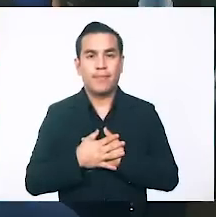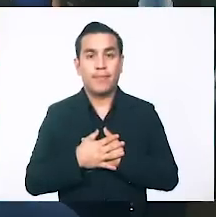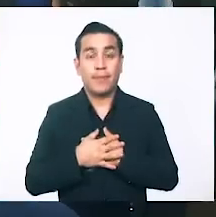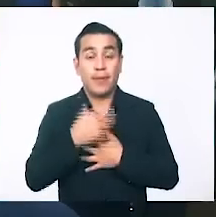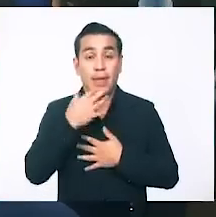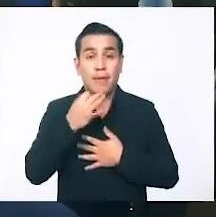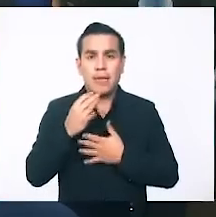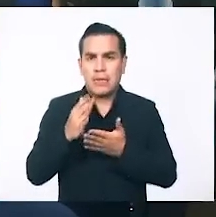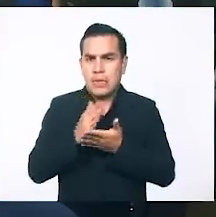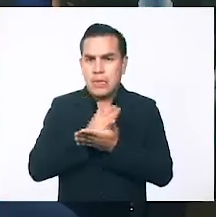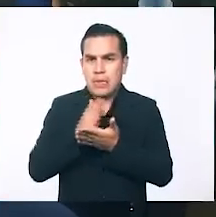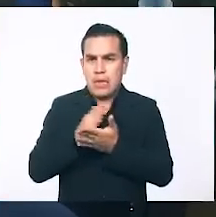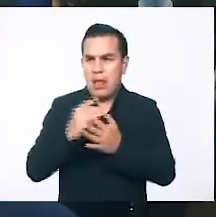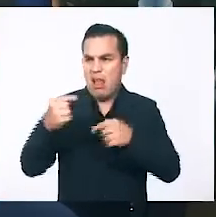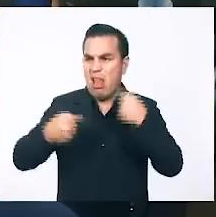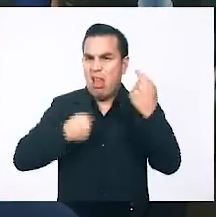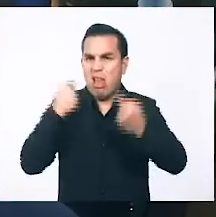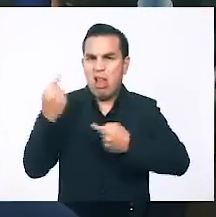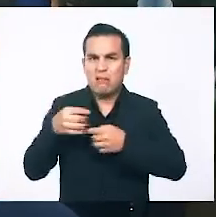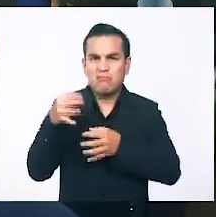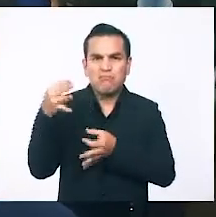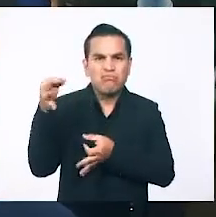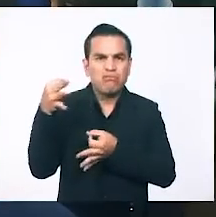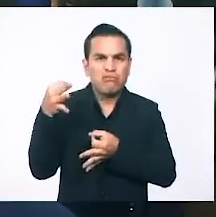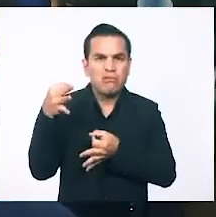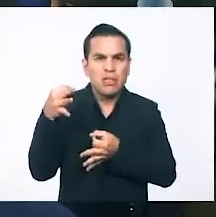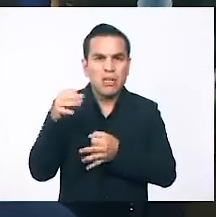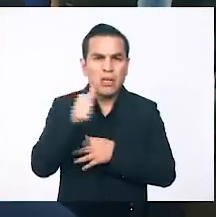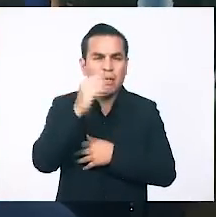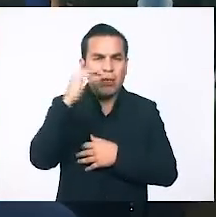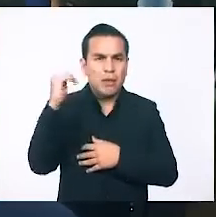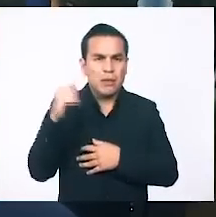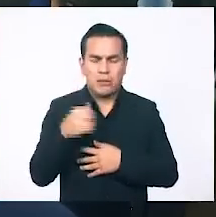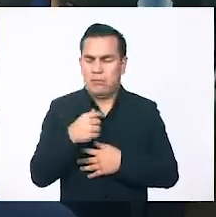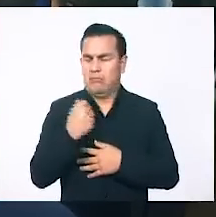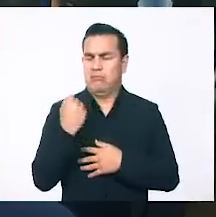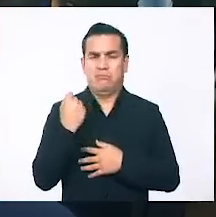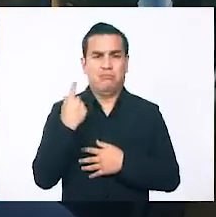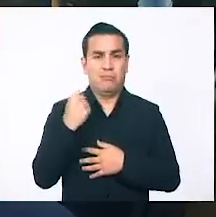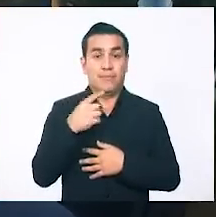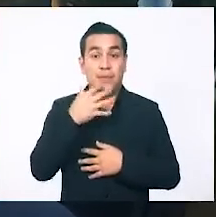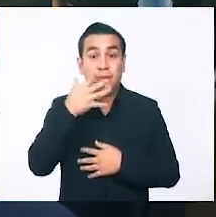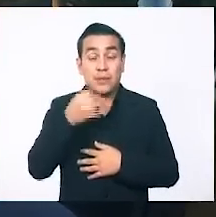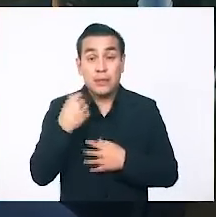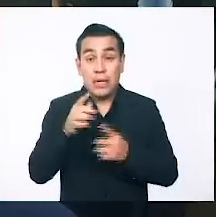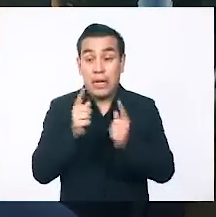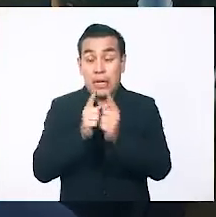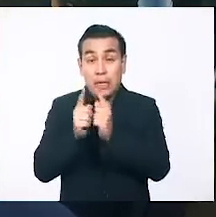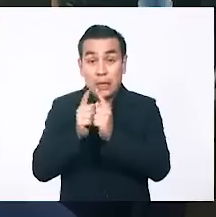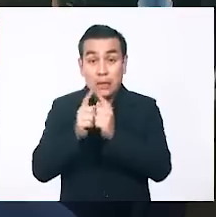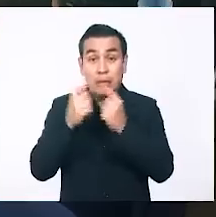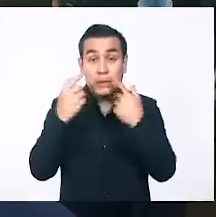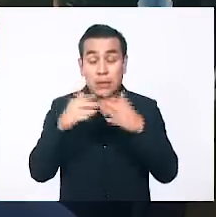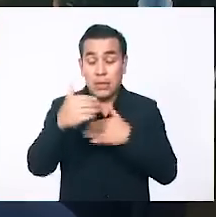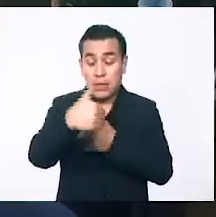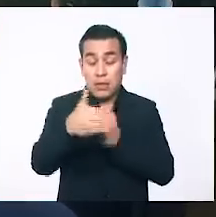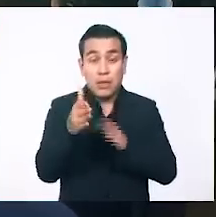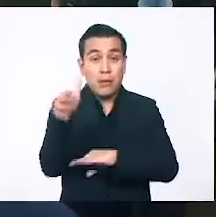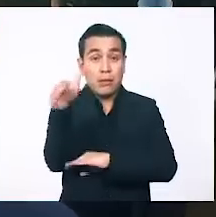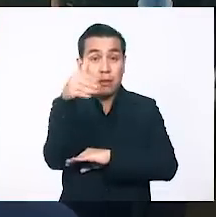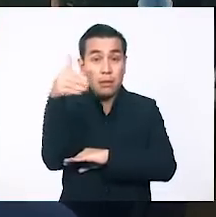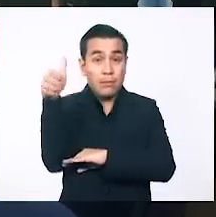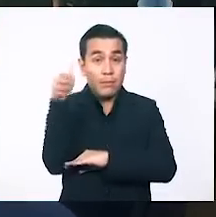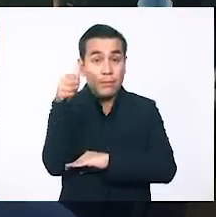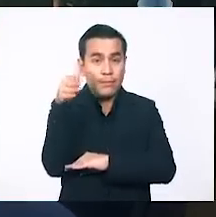Y no habían condenas internacionales. Extraño que la comunidad internacional estaba ausente de El Salvador, pero ya estaban las relaciones, ya habían embajadas.